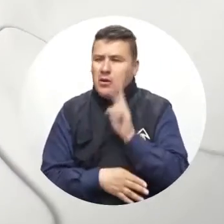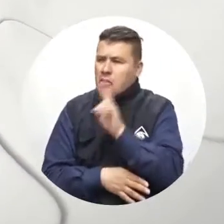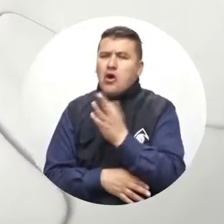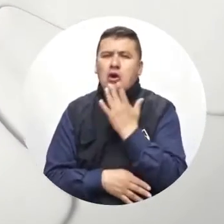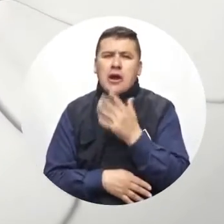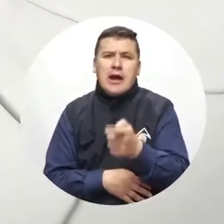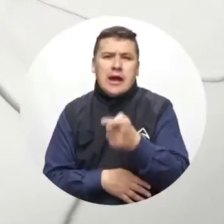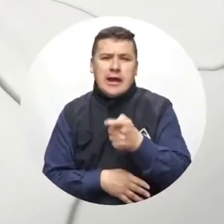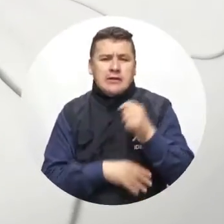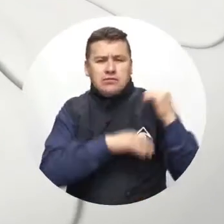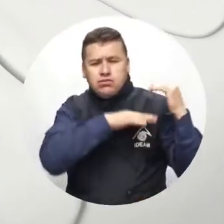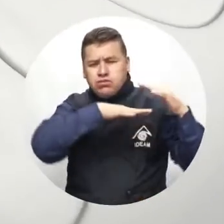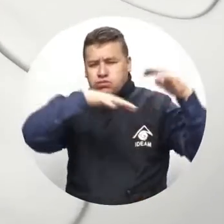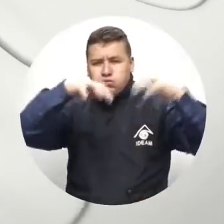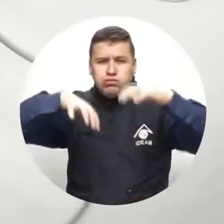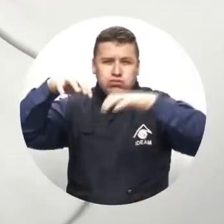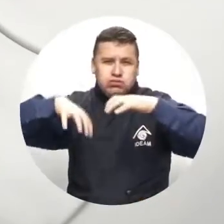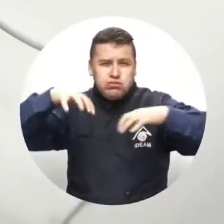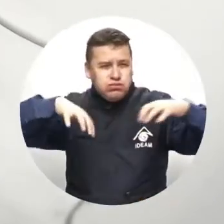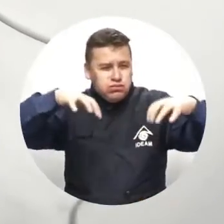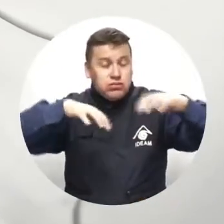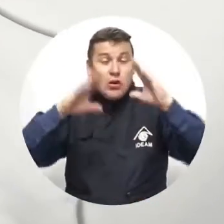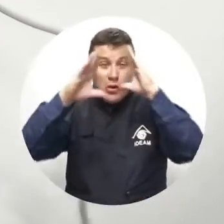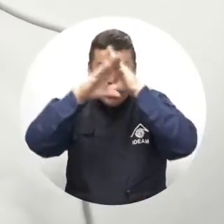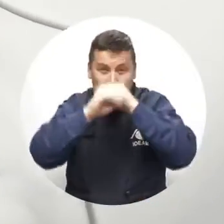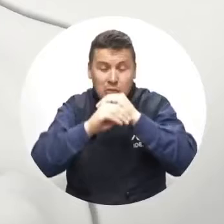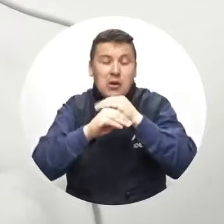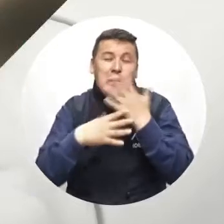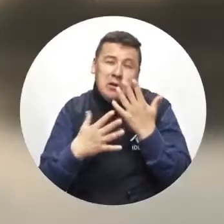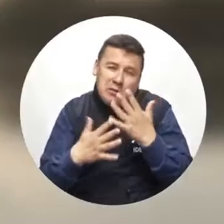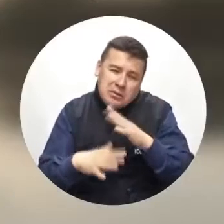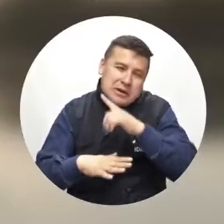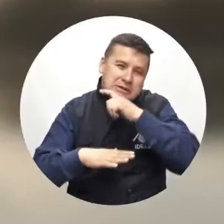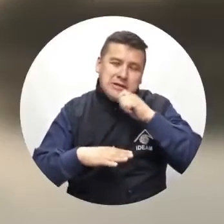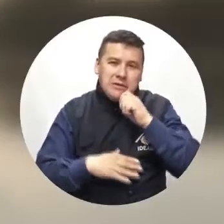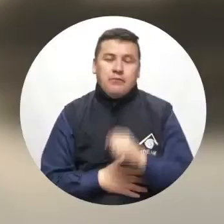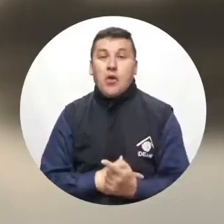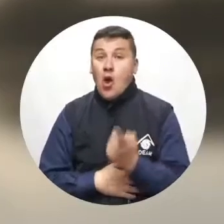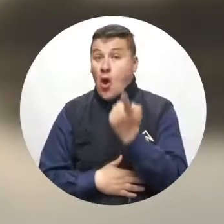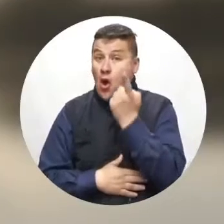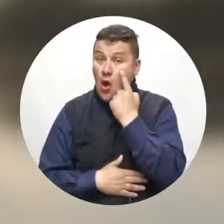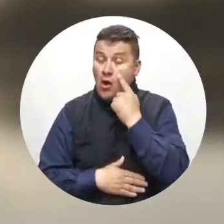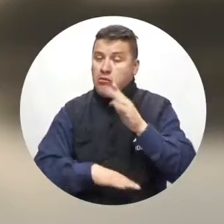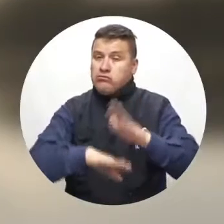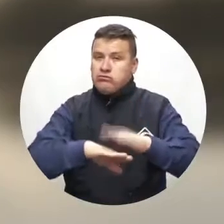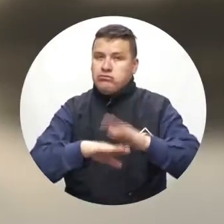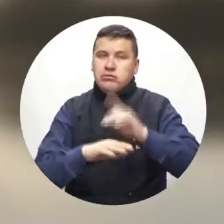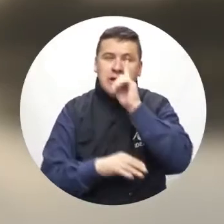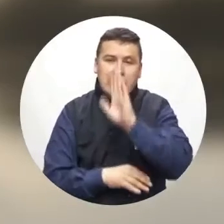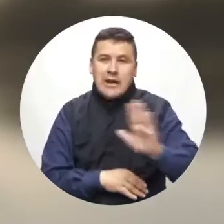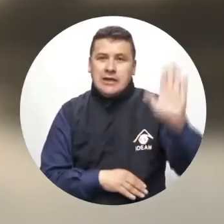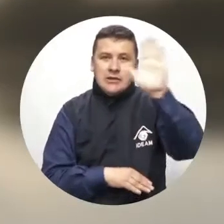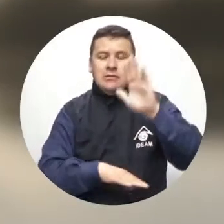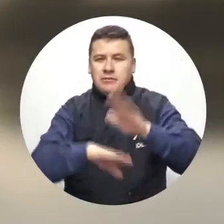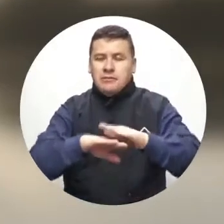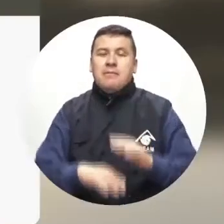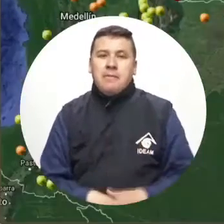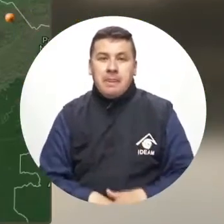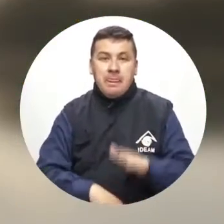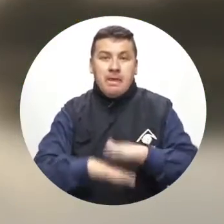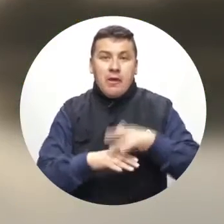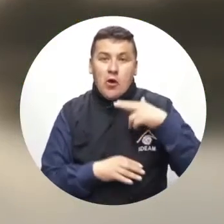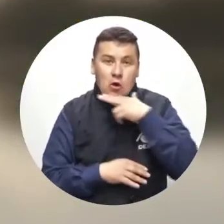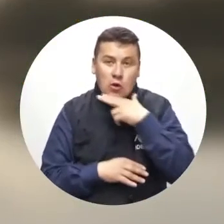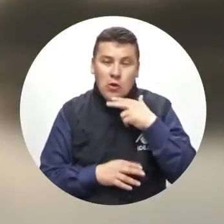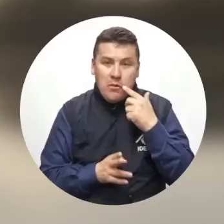gris y pasada por agua, aunque se espera que al llegar la noche escampe. Mucha atención a las principales alertas a nivel nacional.